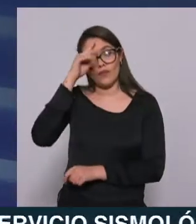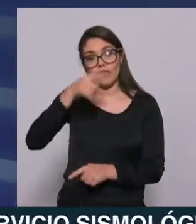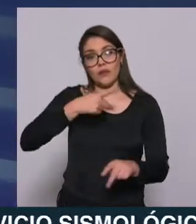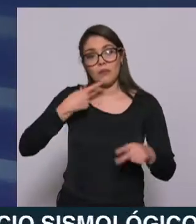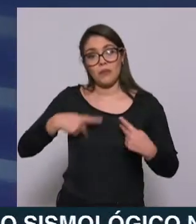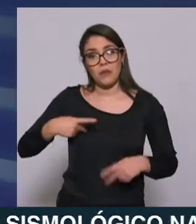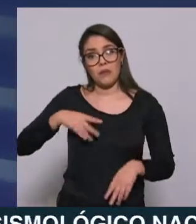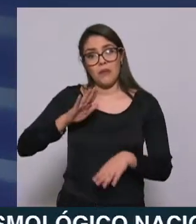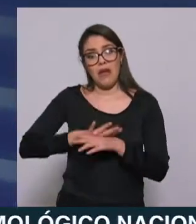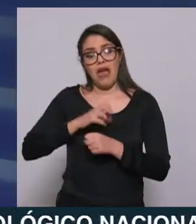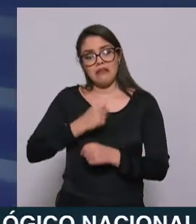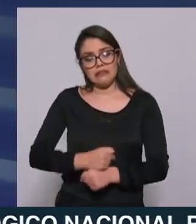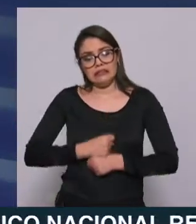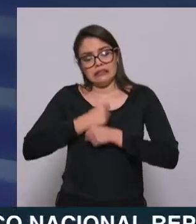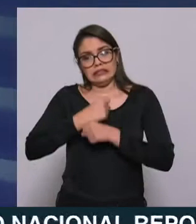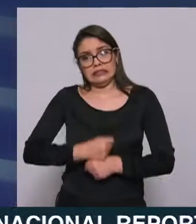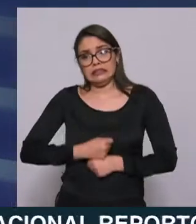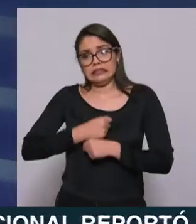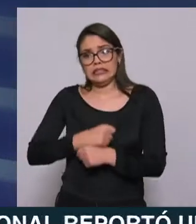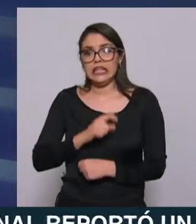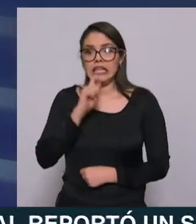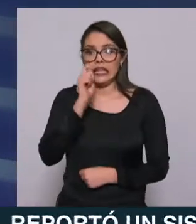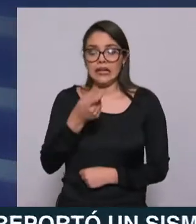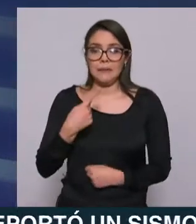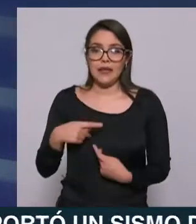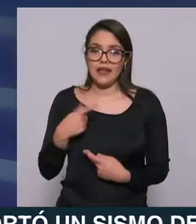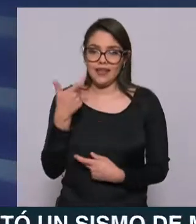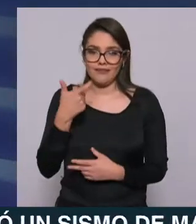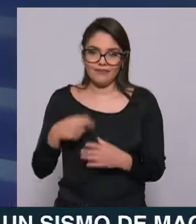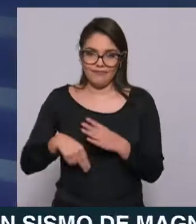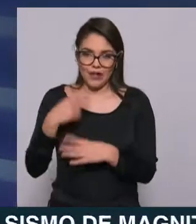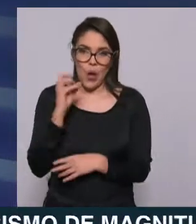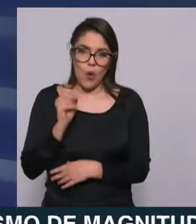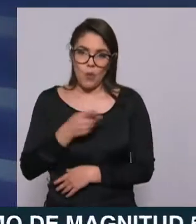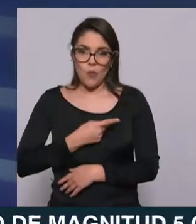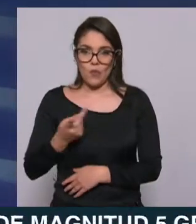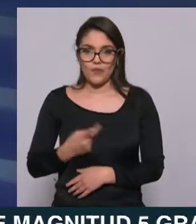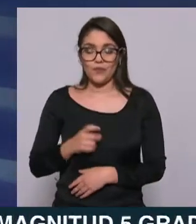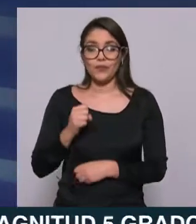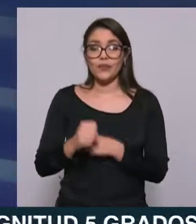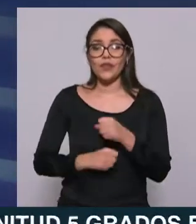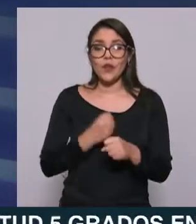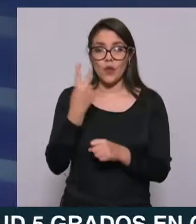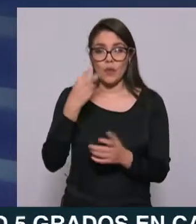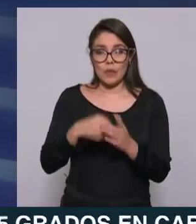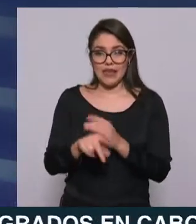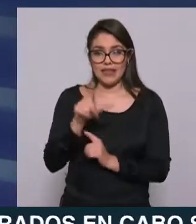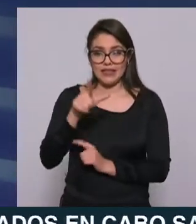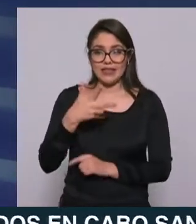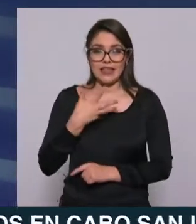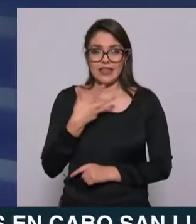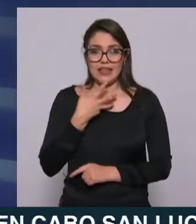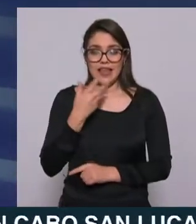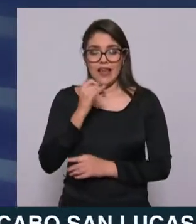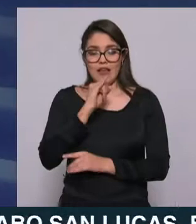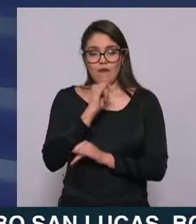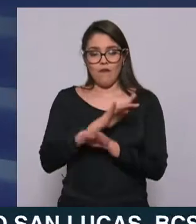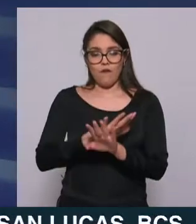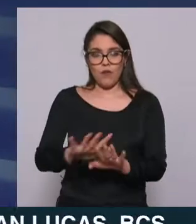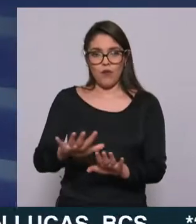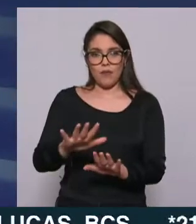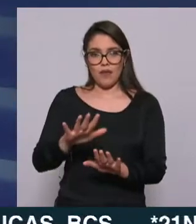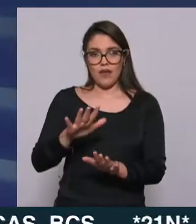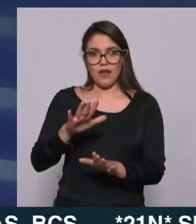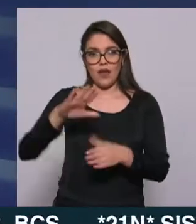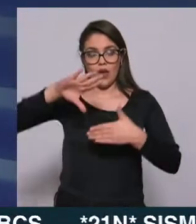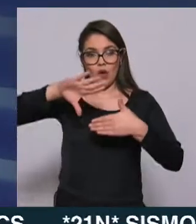más están sufriendo son las personas con escasos recursos. En el 2017, por ejemplo, sacó un informe de la Comisión de Derechos Humanos de la Ciudad de México,